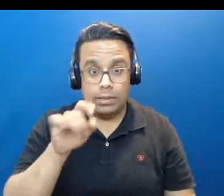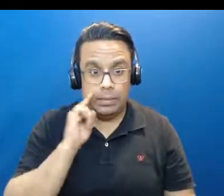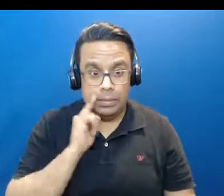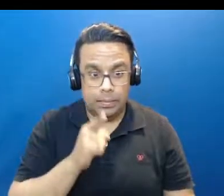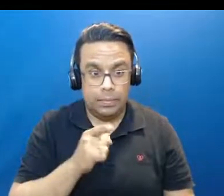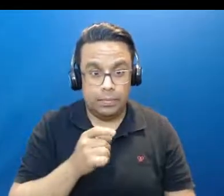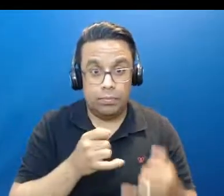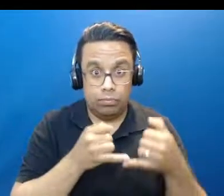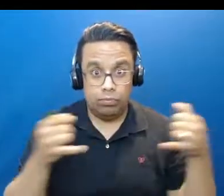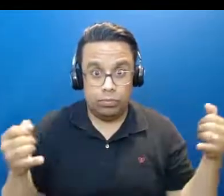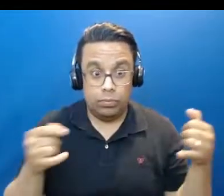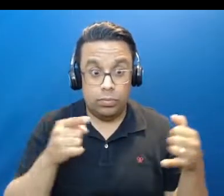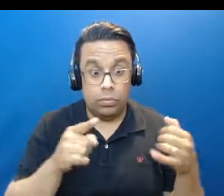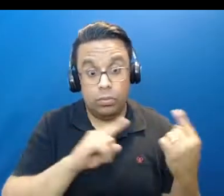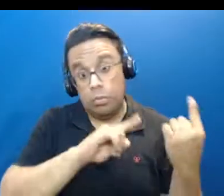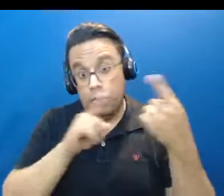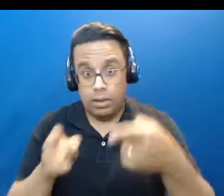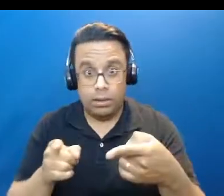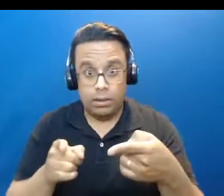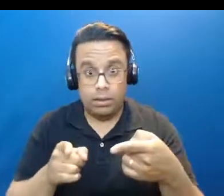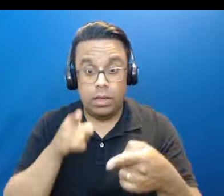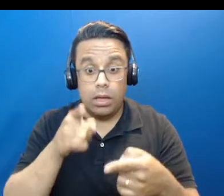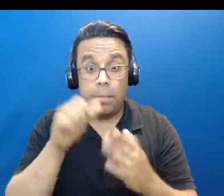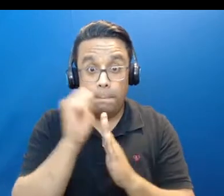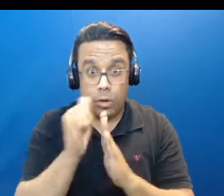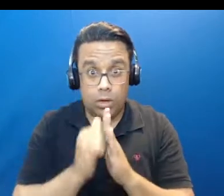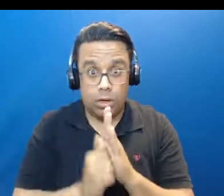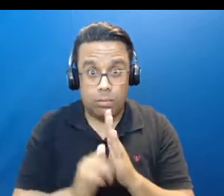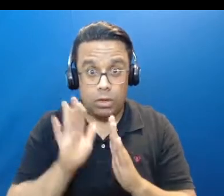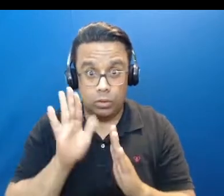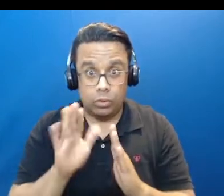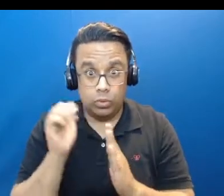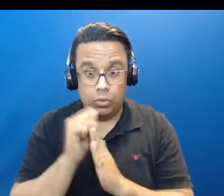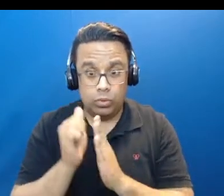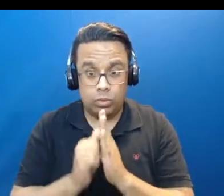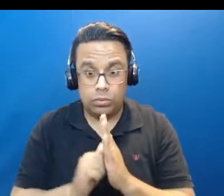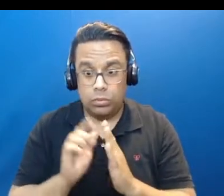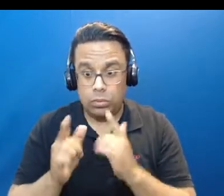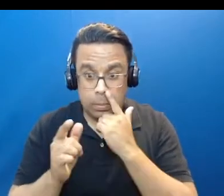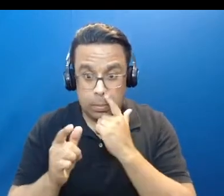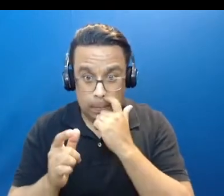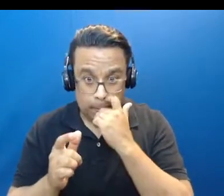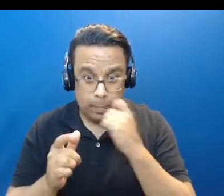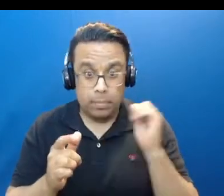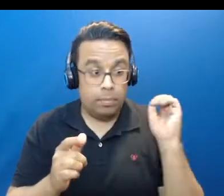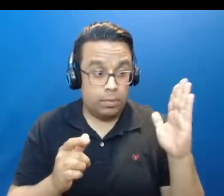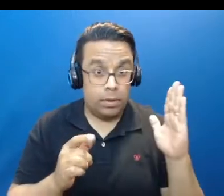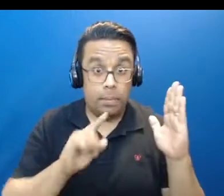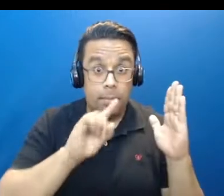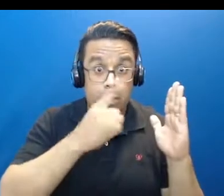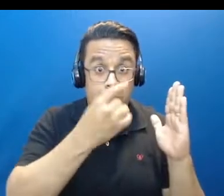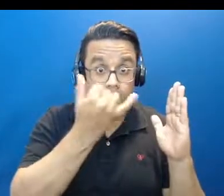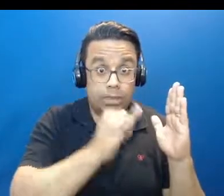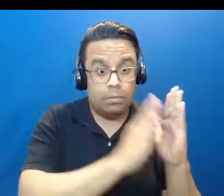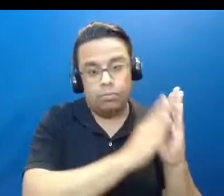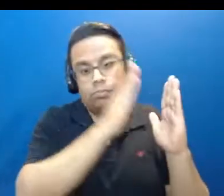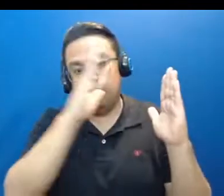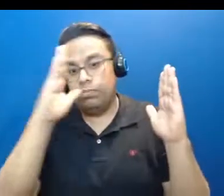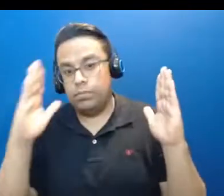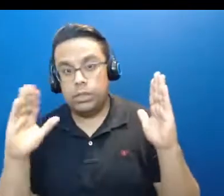y al ejecutarlo AutoCAD determina que ya existe una primera cota, por lo tanto me pregunta mi segundo